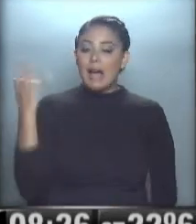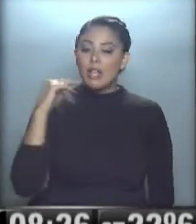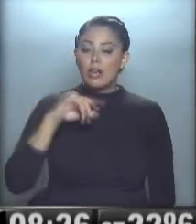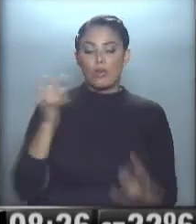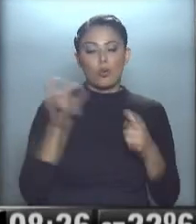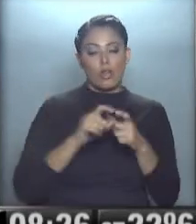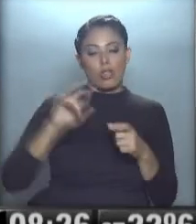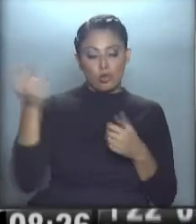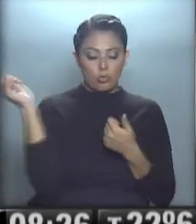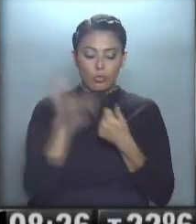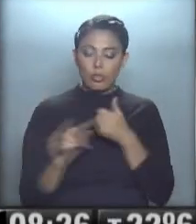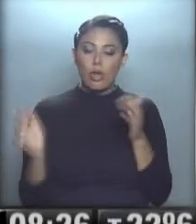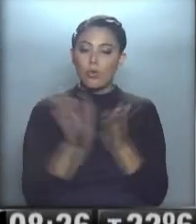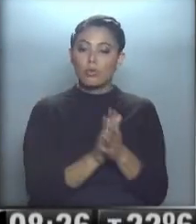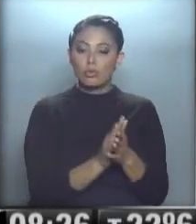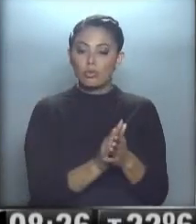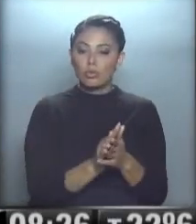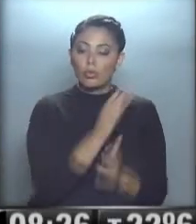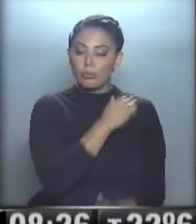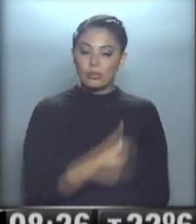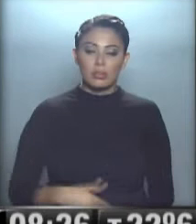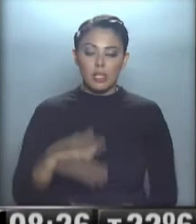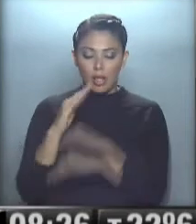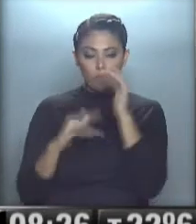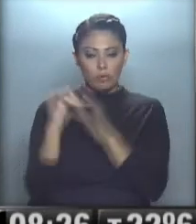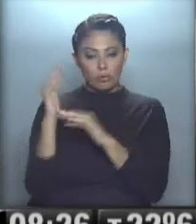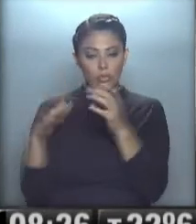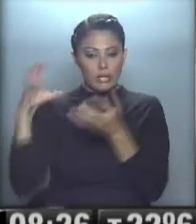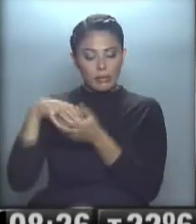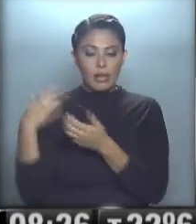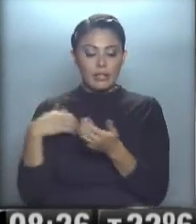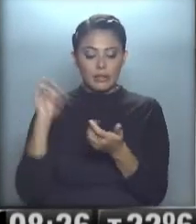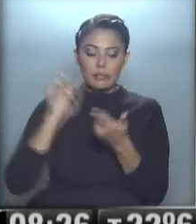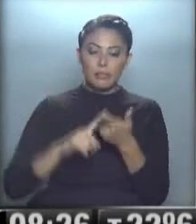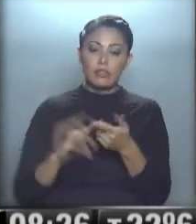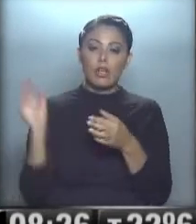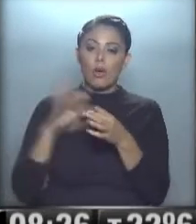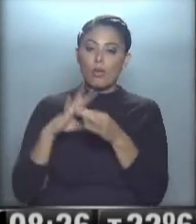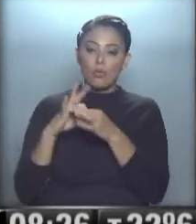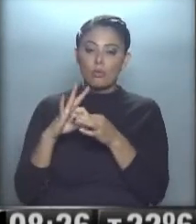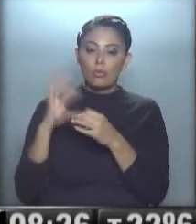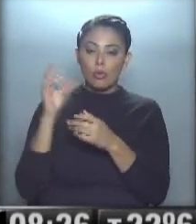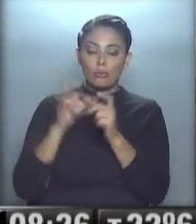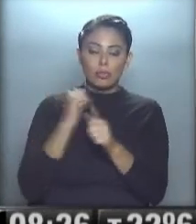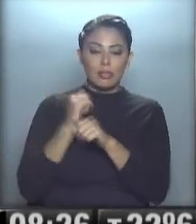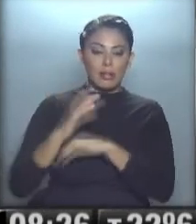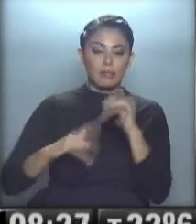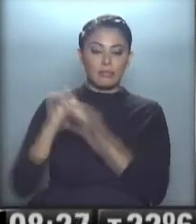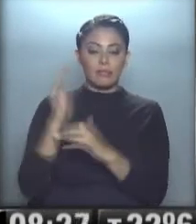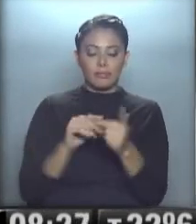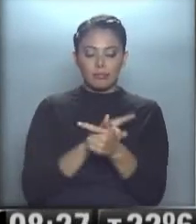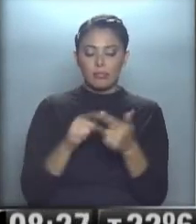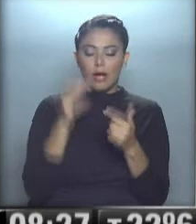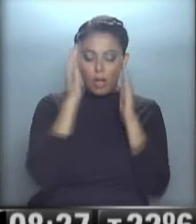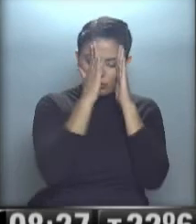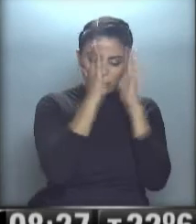Una con el titular de la Cámara Argentina de la Construcción y los representantes de la Unión Obrera Argentina de la Construcción. ¿Cuál fue el objetivo? El objetivo